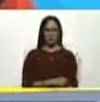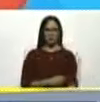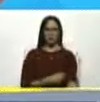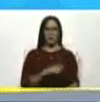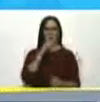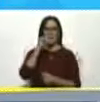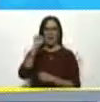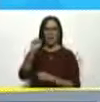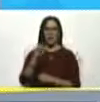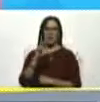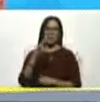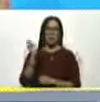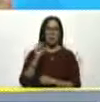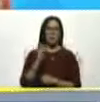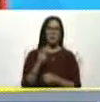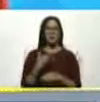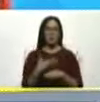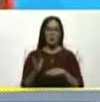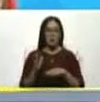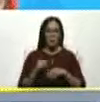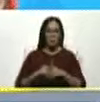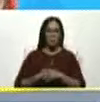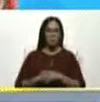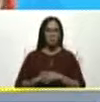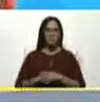Maduro, en 3 meses te saco.